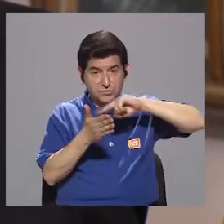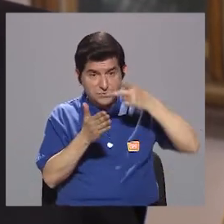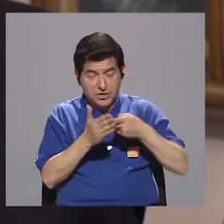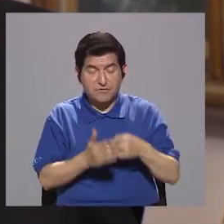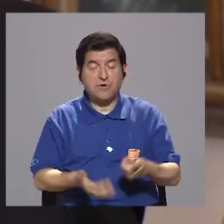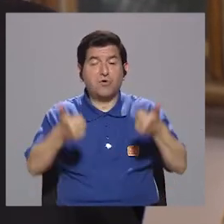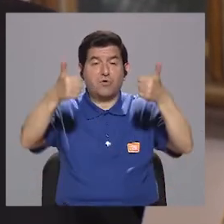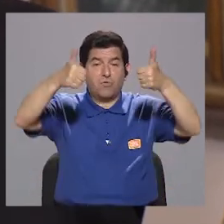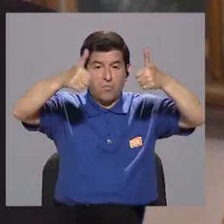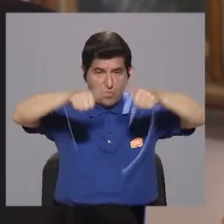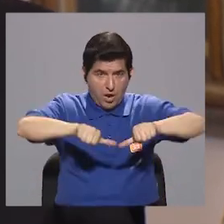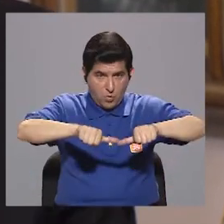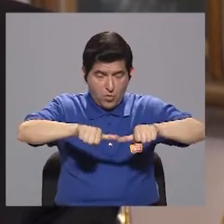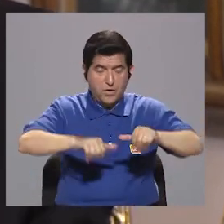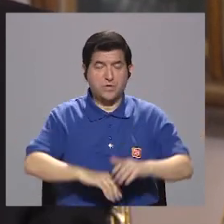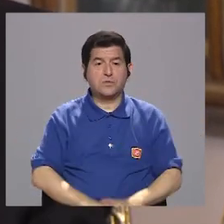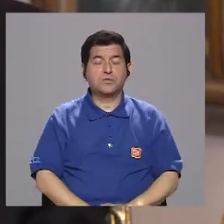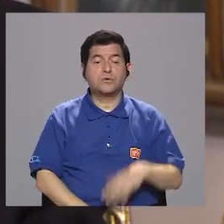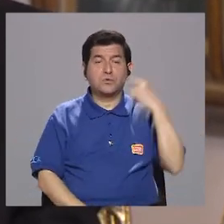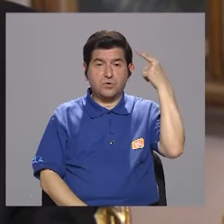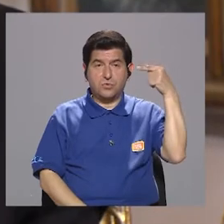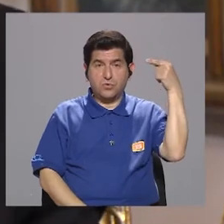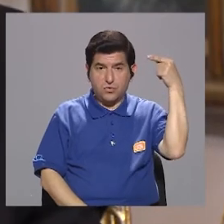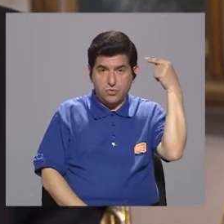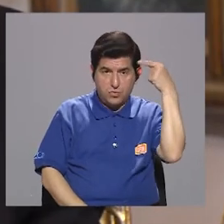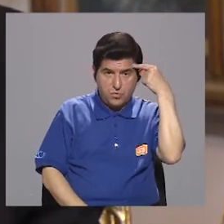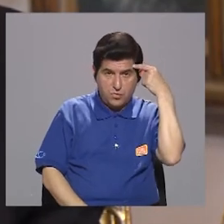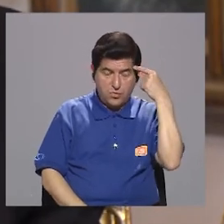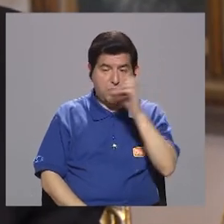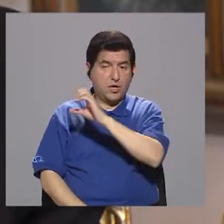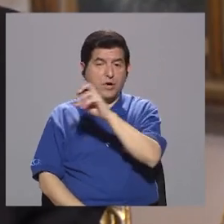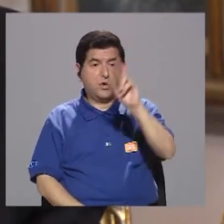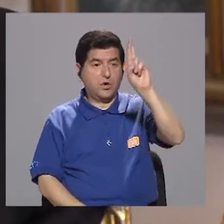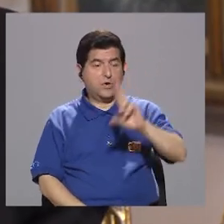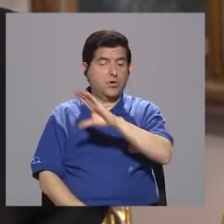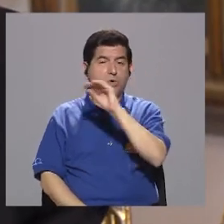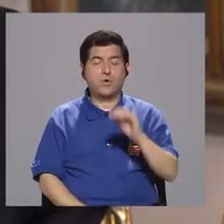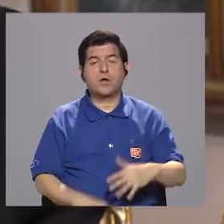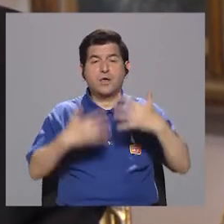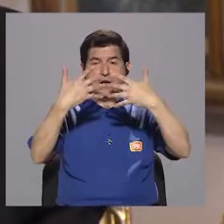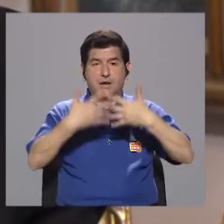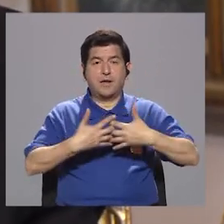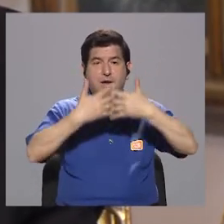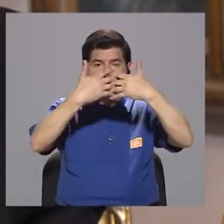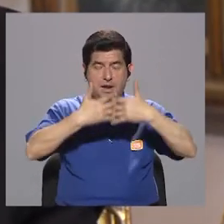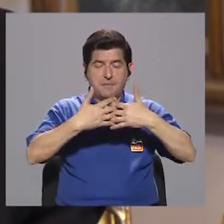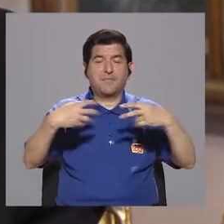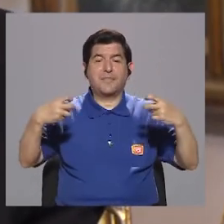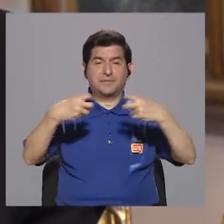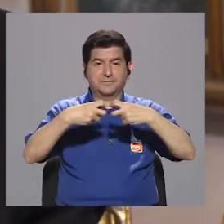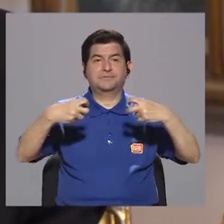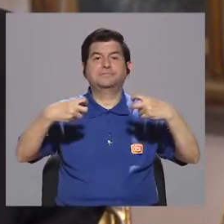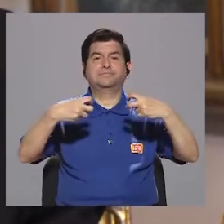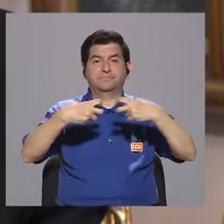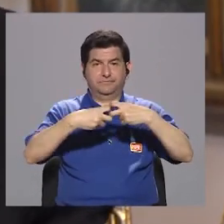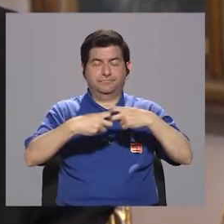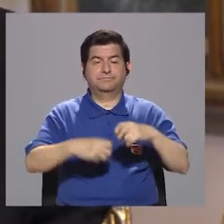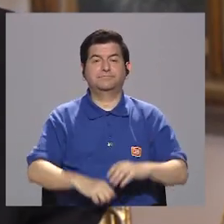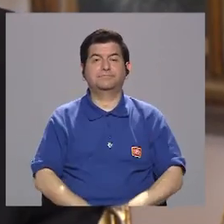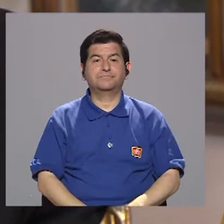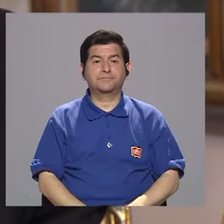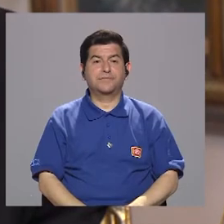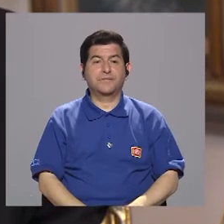ocasionó un convenio que se hizo entre el gobierno de Costa Rica y las compañías eléctricas, y